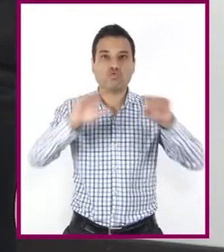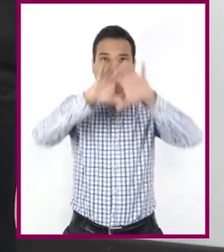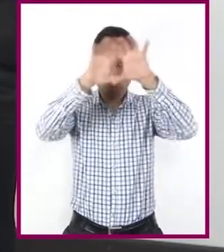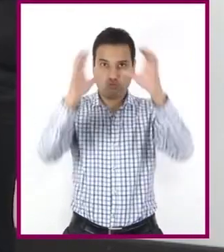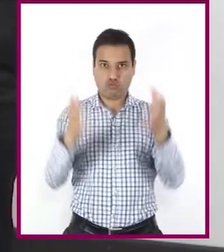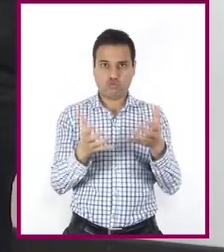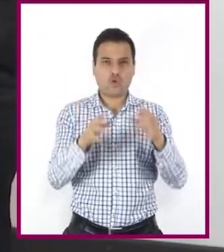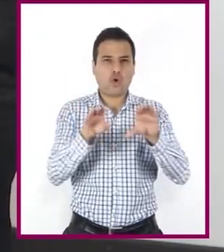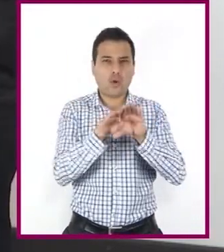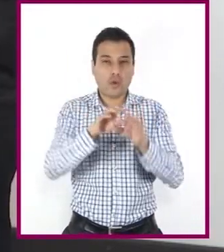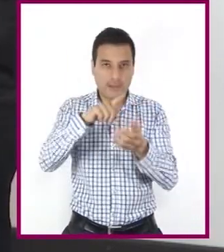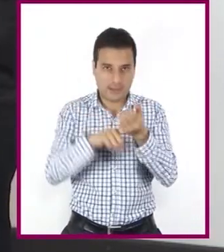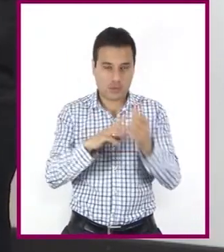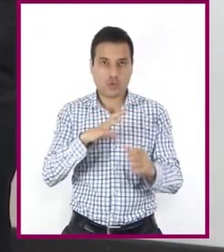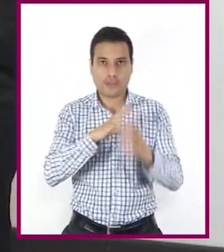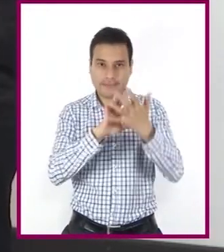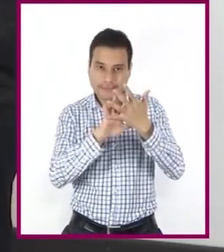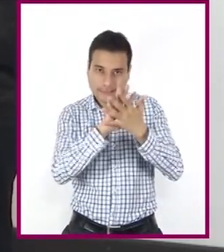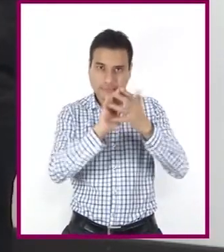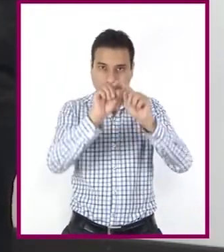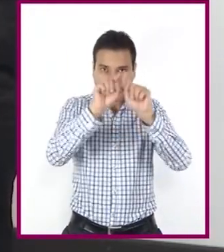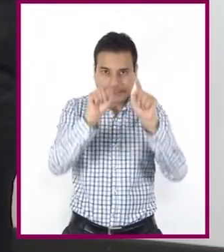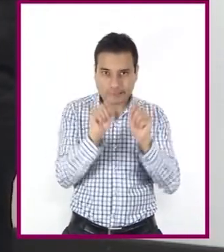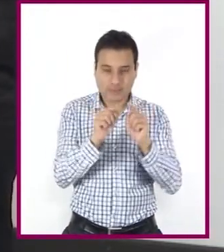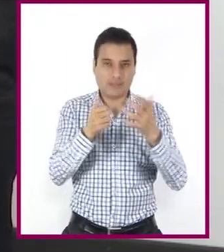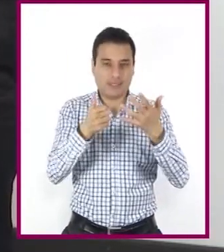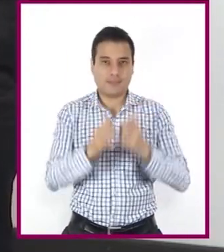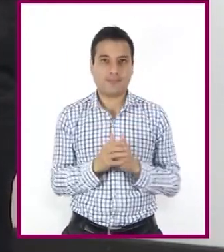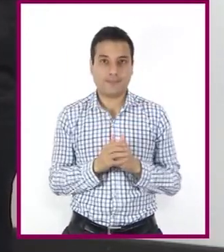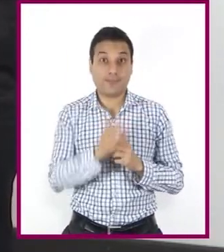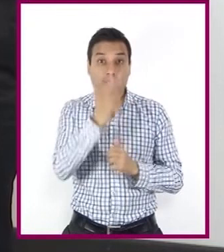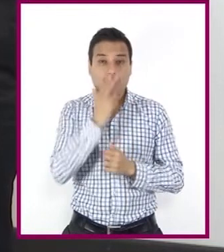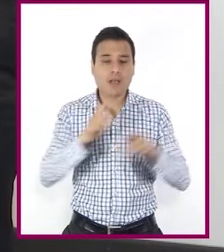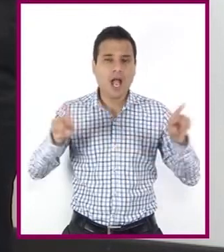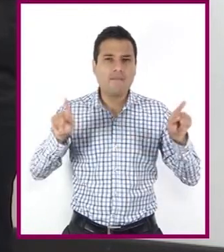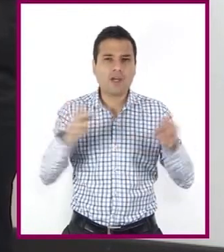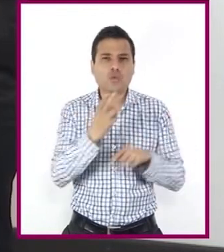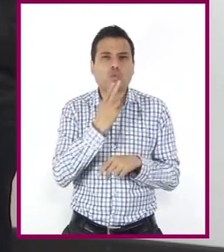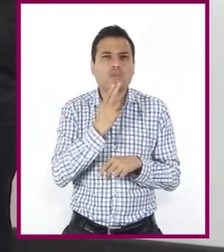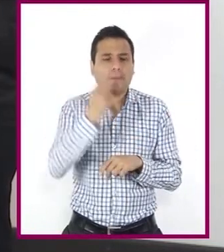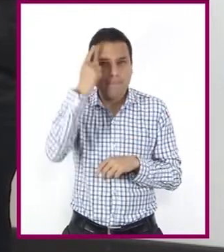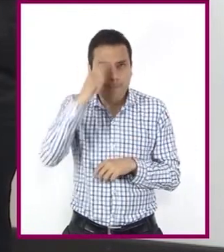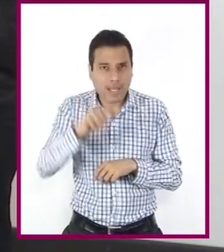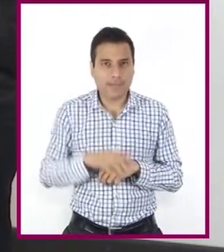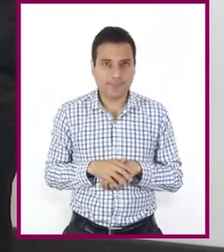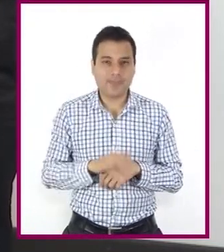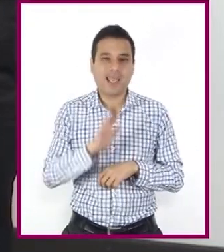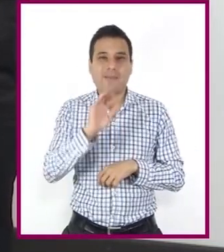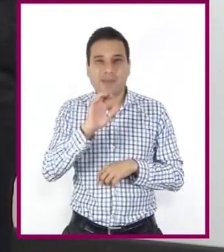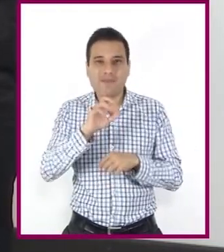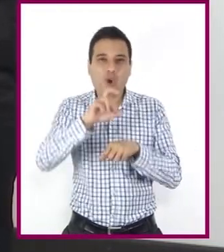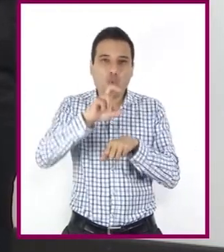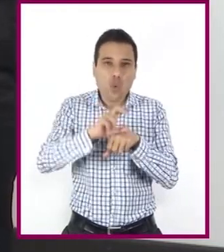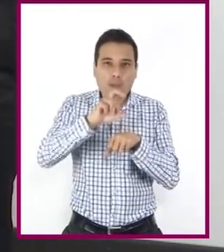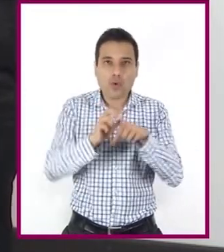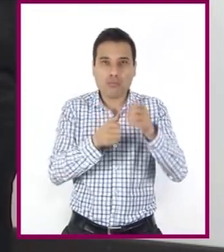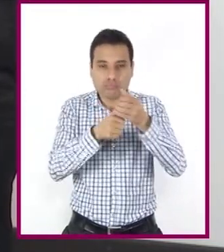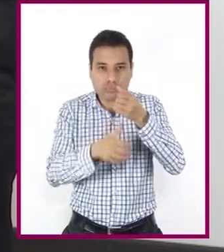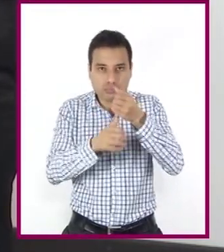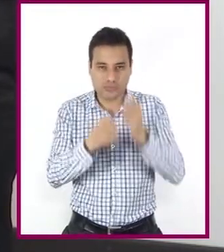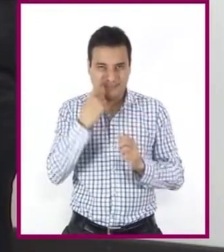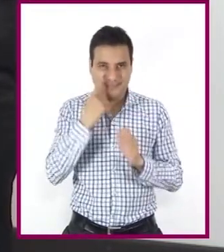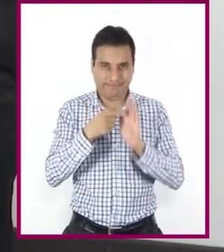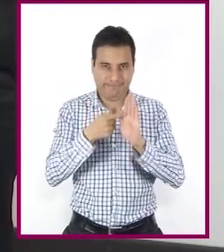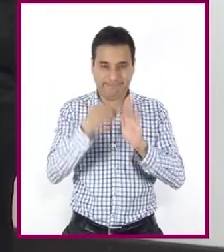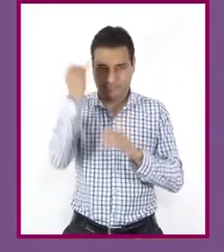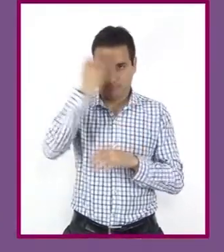de cera que comparten paredes en común y las abejas la utilizan para contener sus larvas. Para ilustrarlo, veamos la